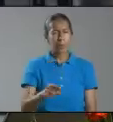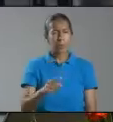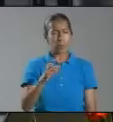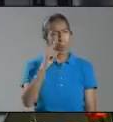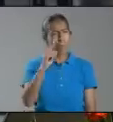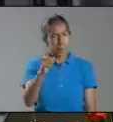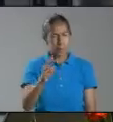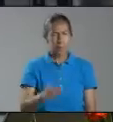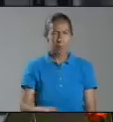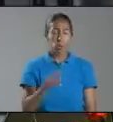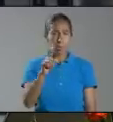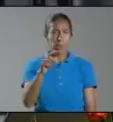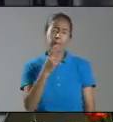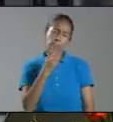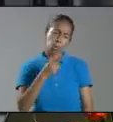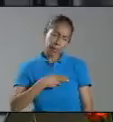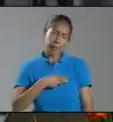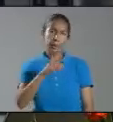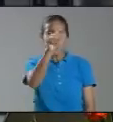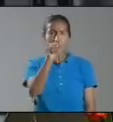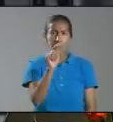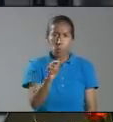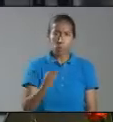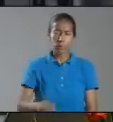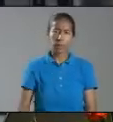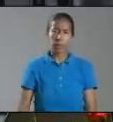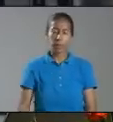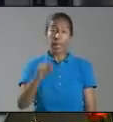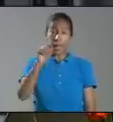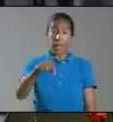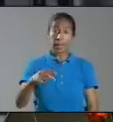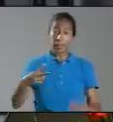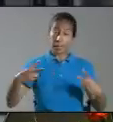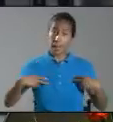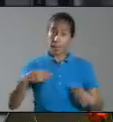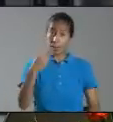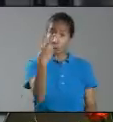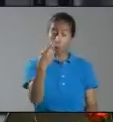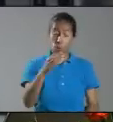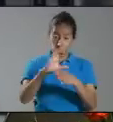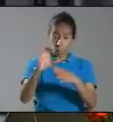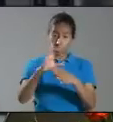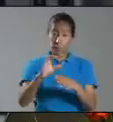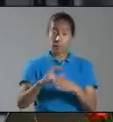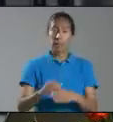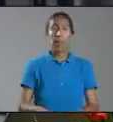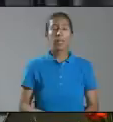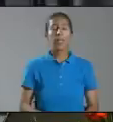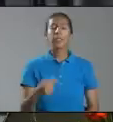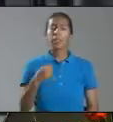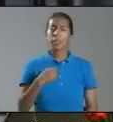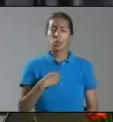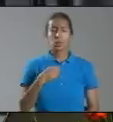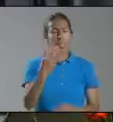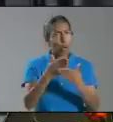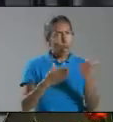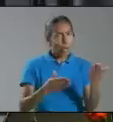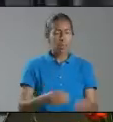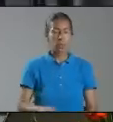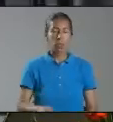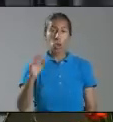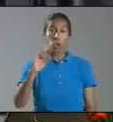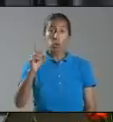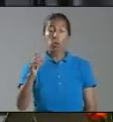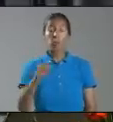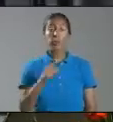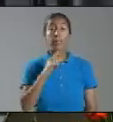y pregunten. Pero aquí hay dos cosas que sobre las cuales me quiero ir, en donde el Señor dice, por